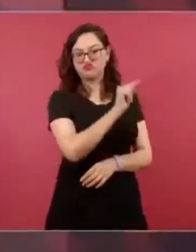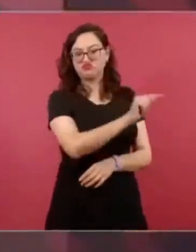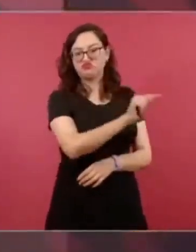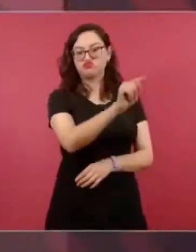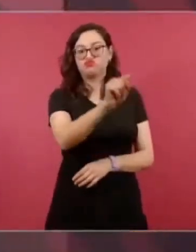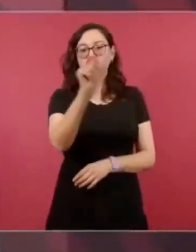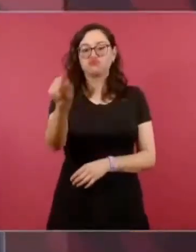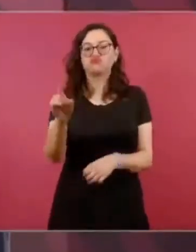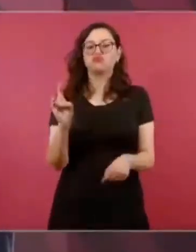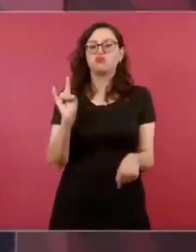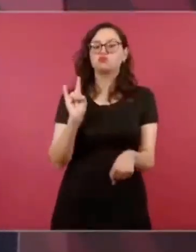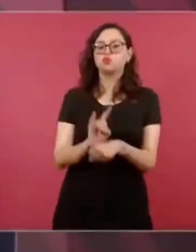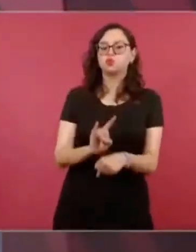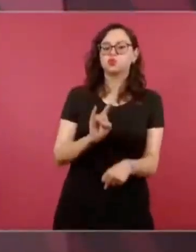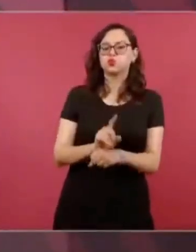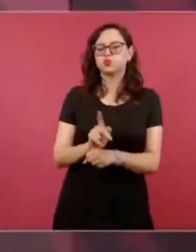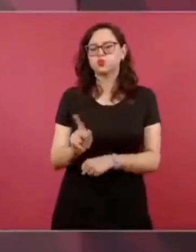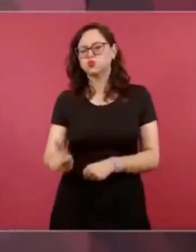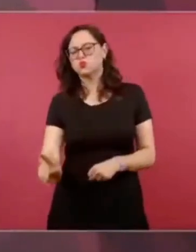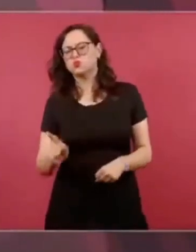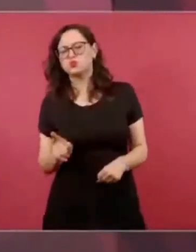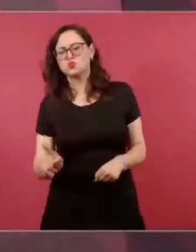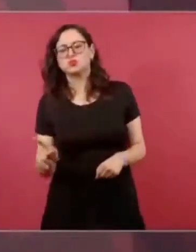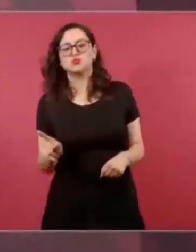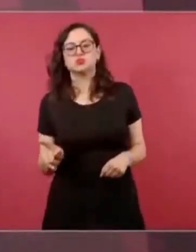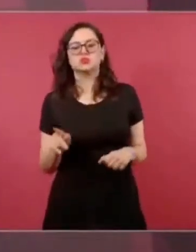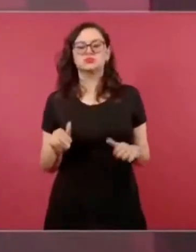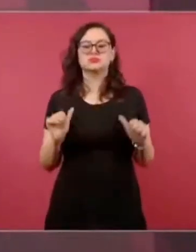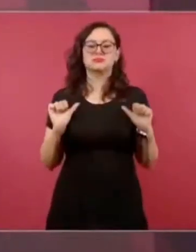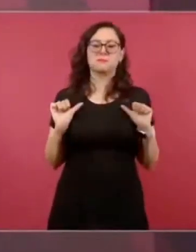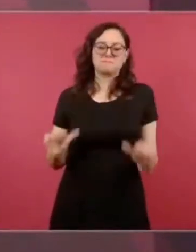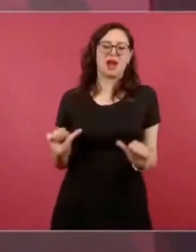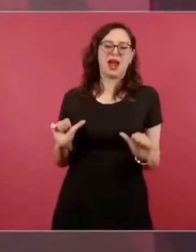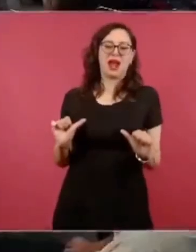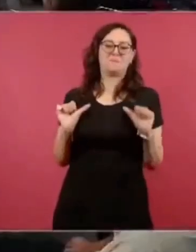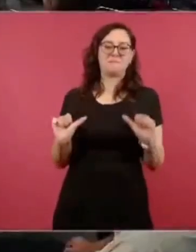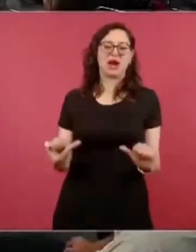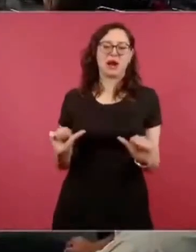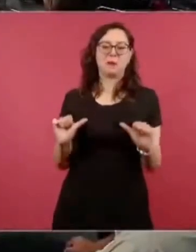incluso engañando de que eran independientes,